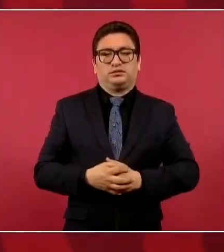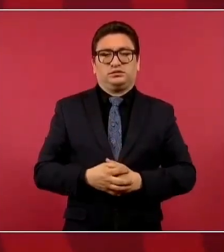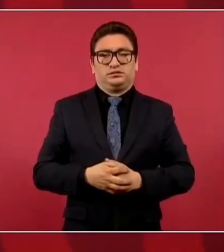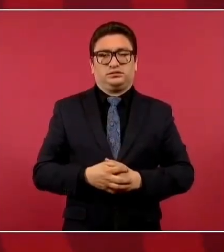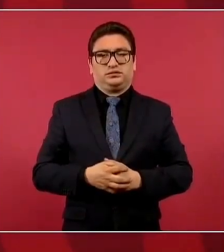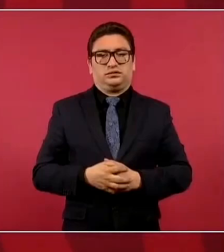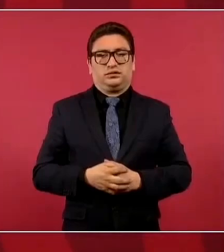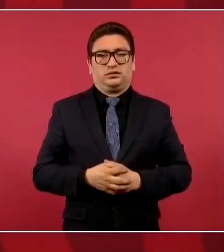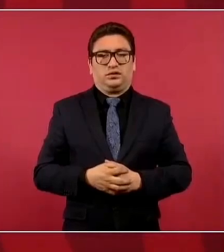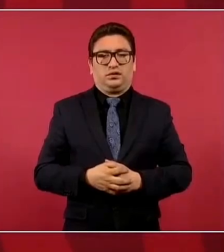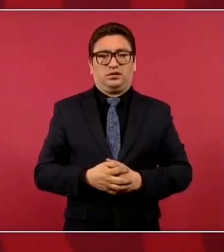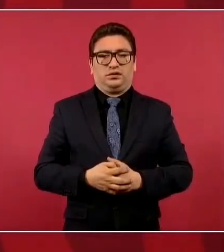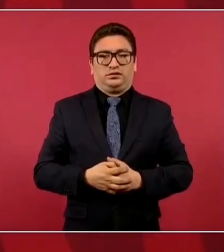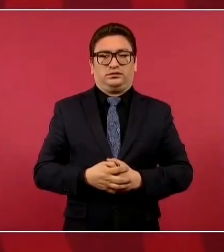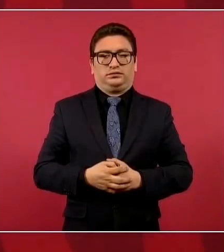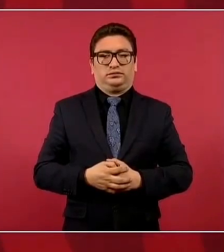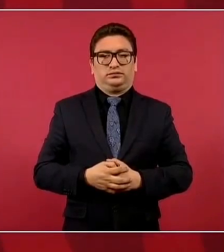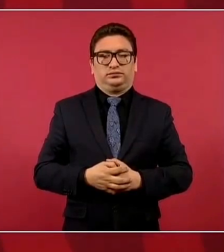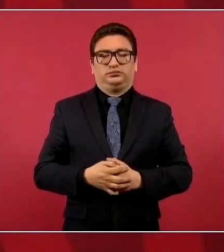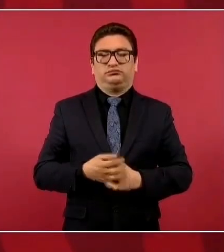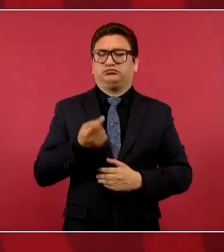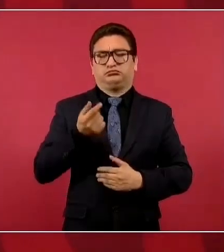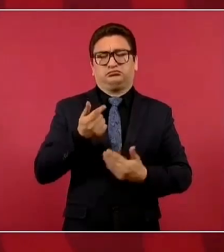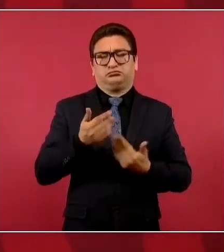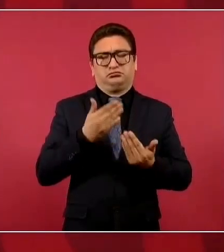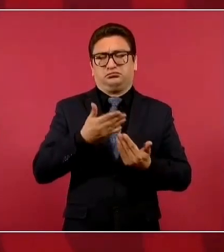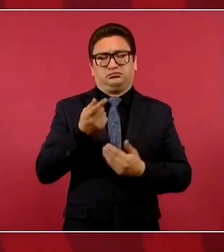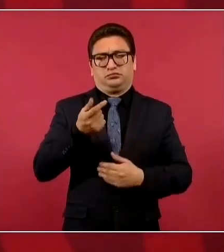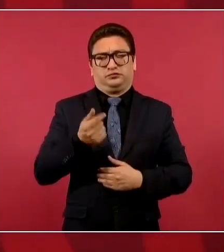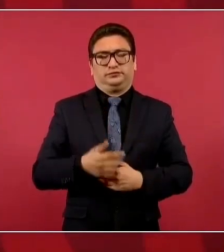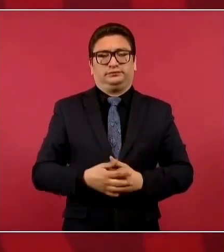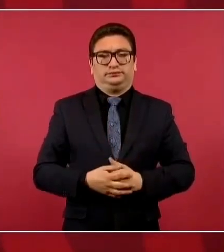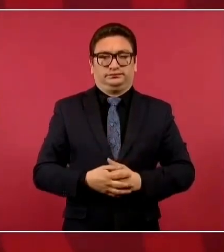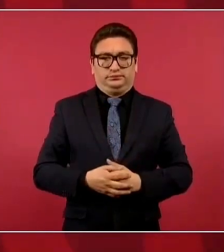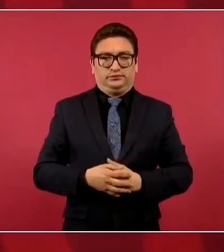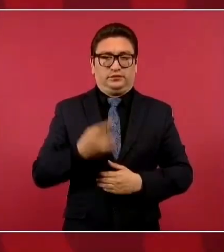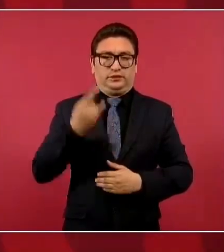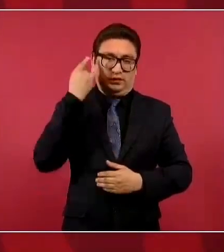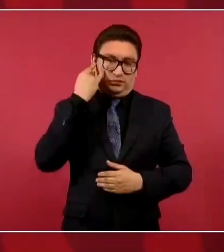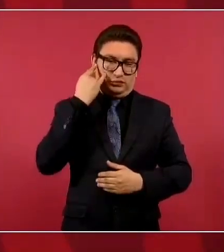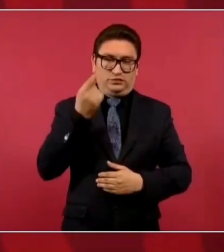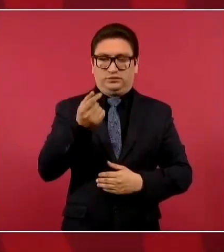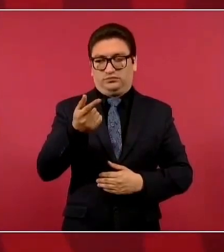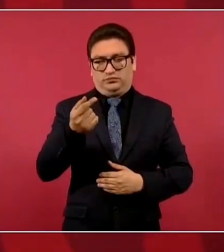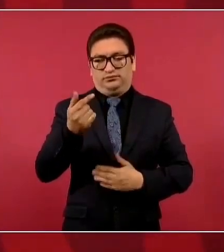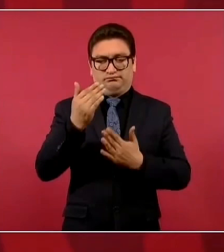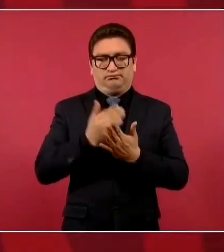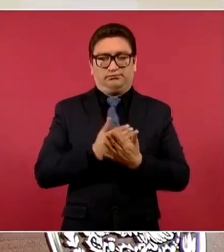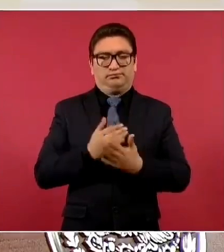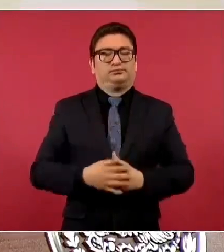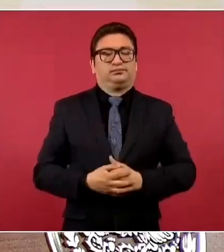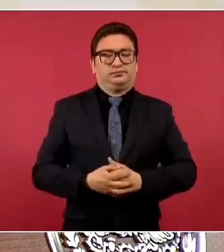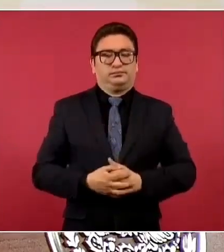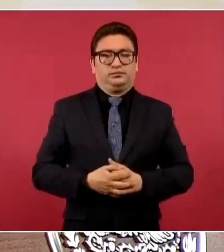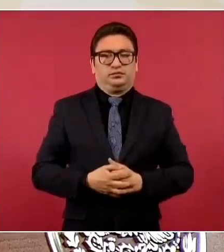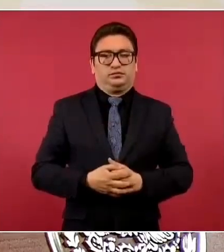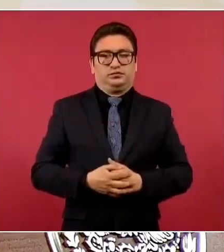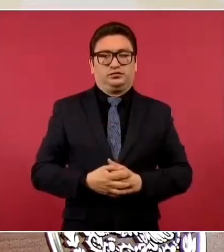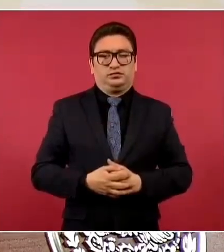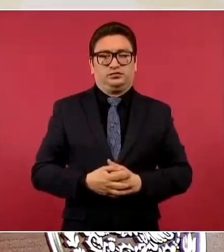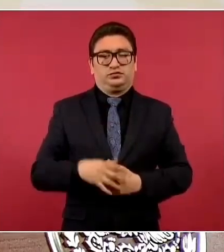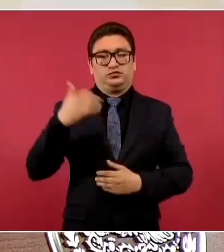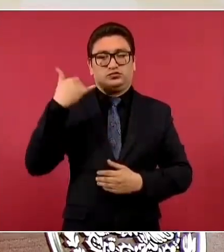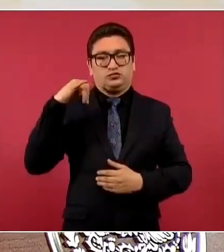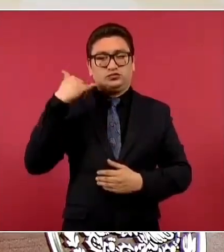hay poca incidencia delictiva, Campeche muy poca, Yucatán es el